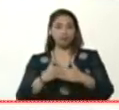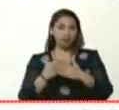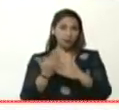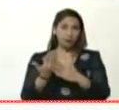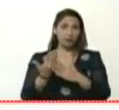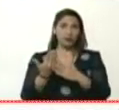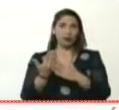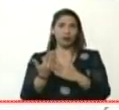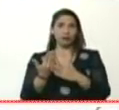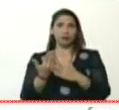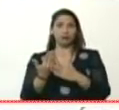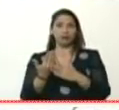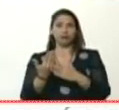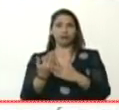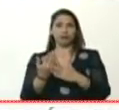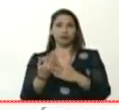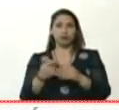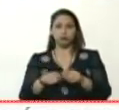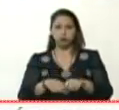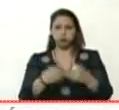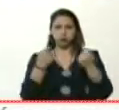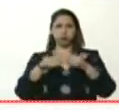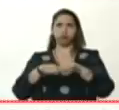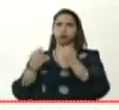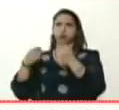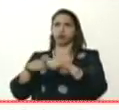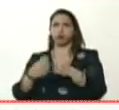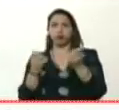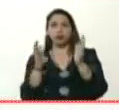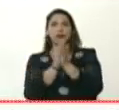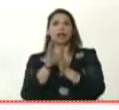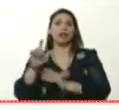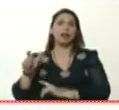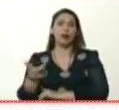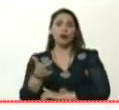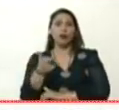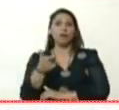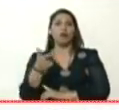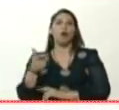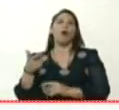duro golpe. Pero ya afectó San Jerónimo y tuvo que empezarse de nuevo.